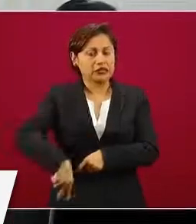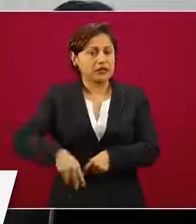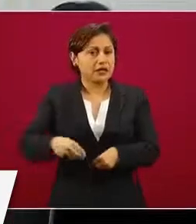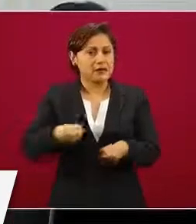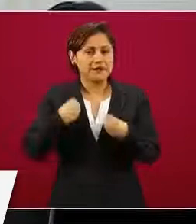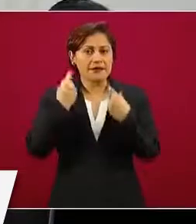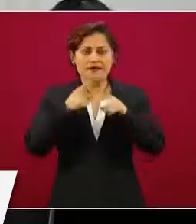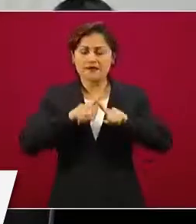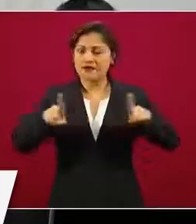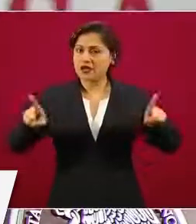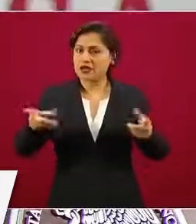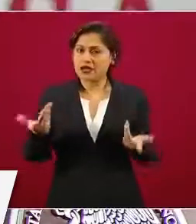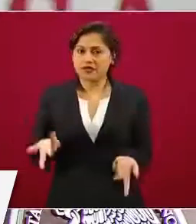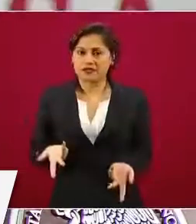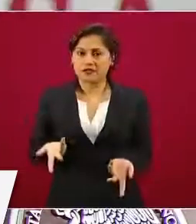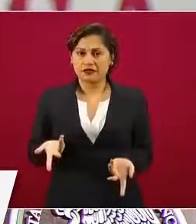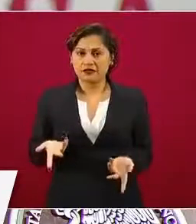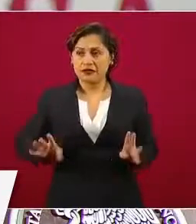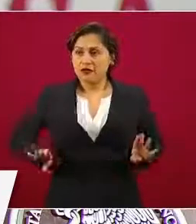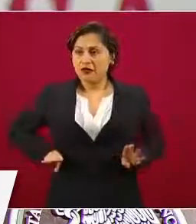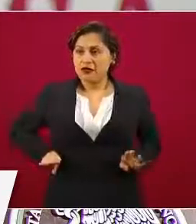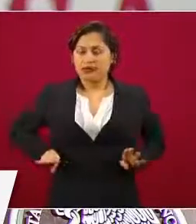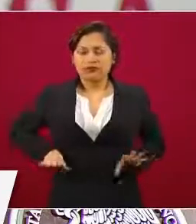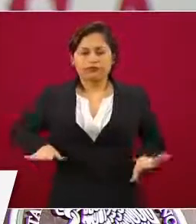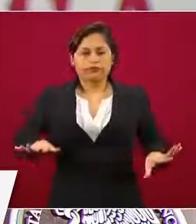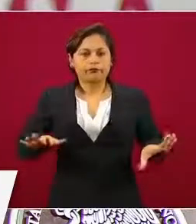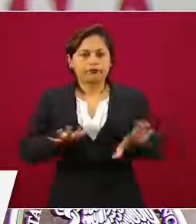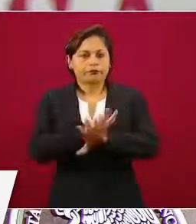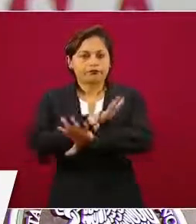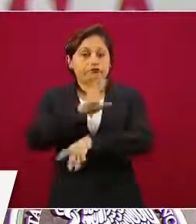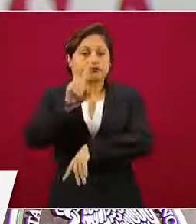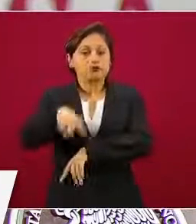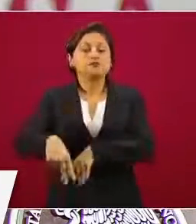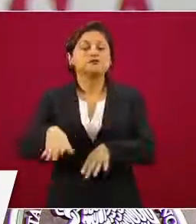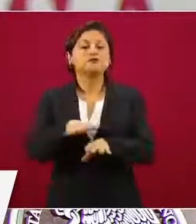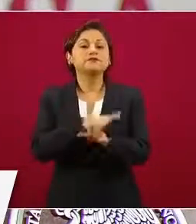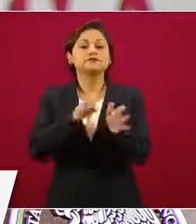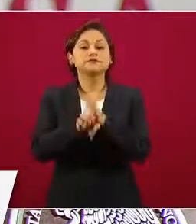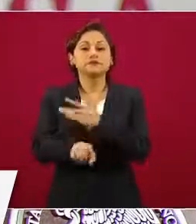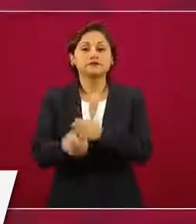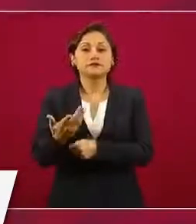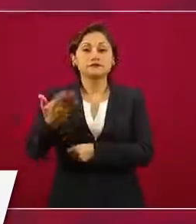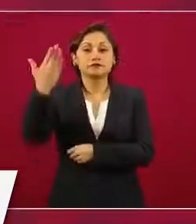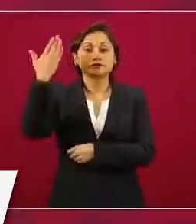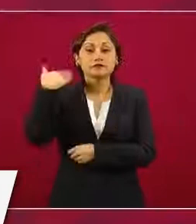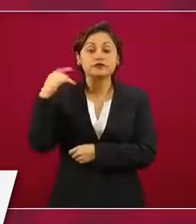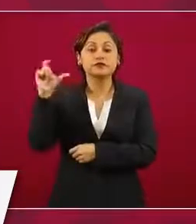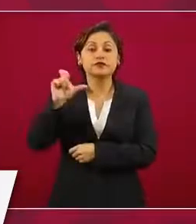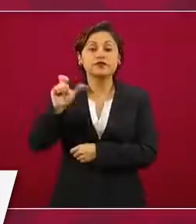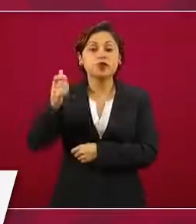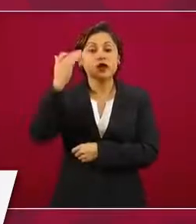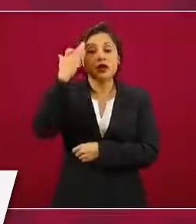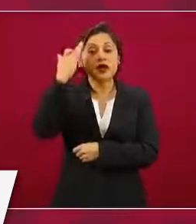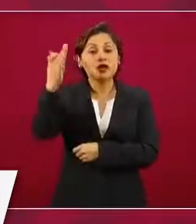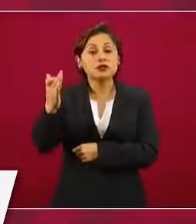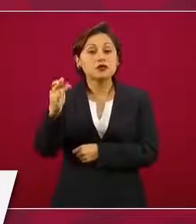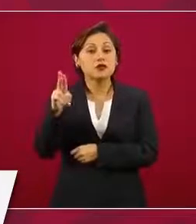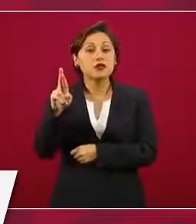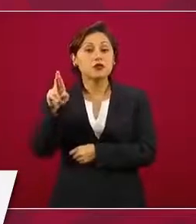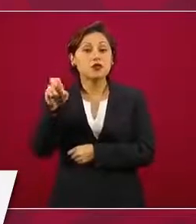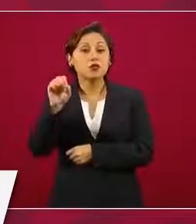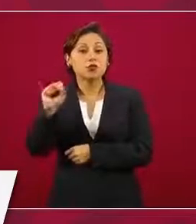Guardadas las proporciones, es lo que pasó cuando se cayó la Unión Soviética.